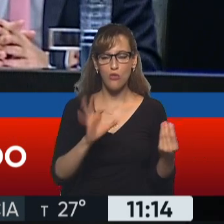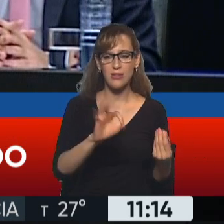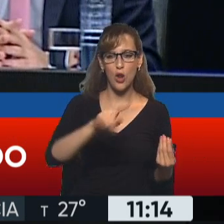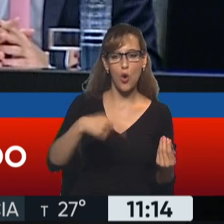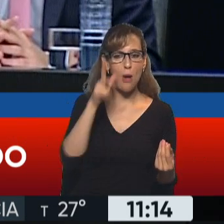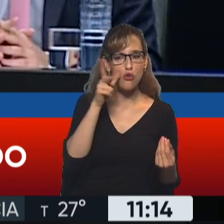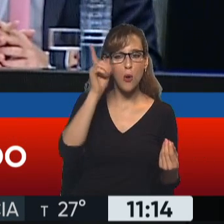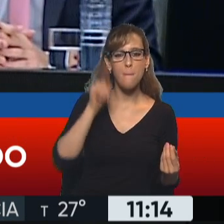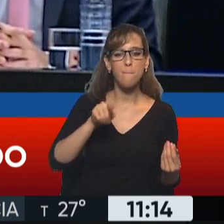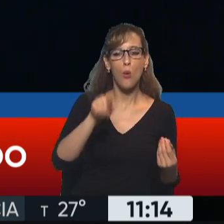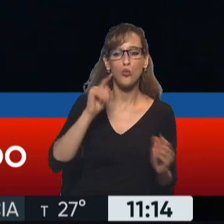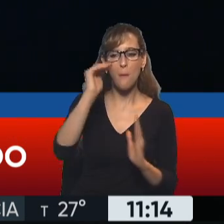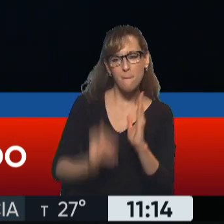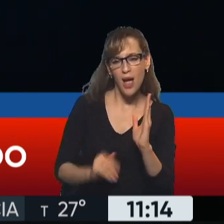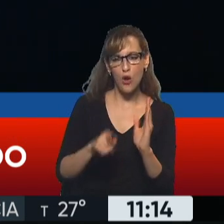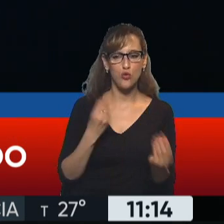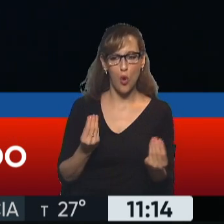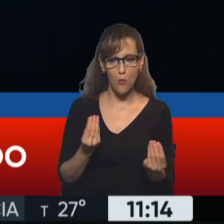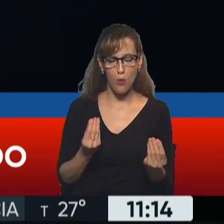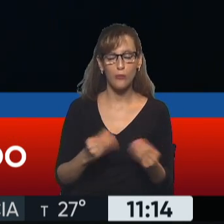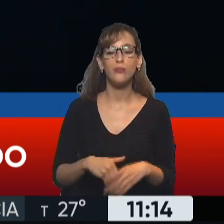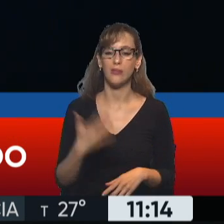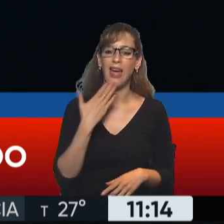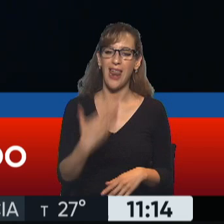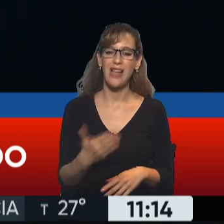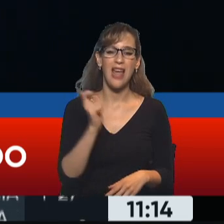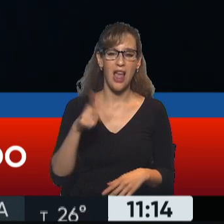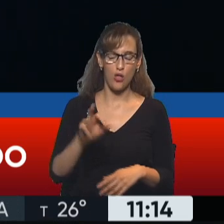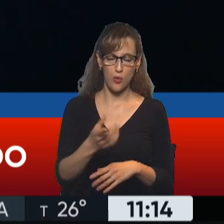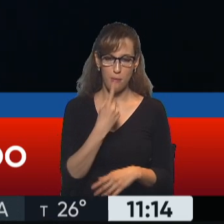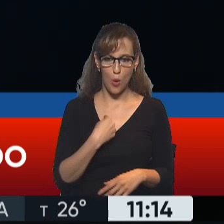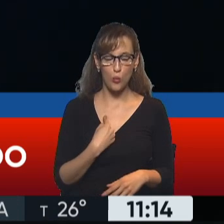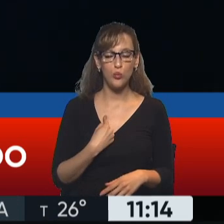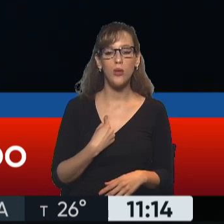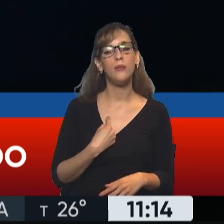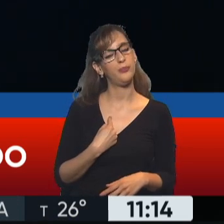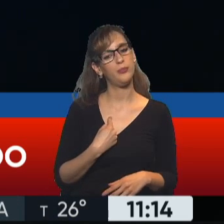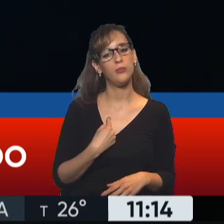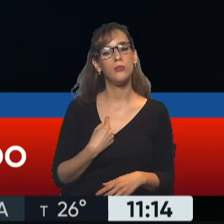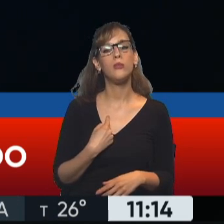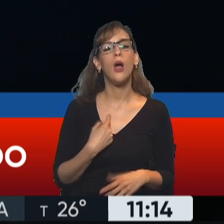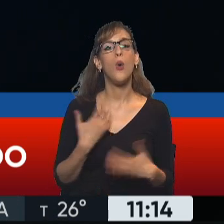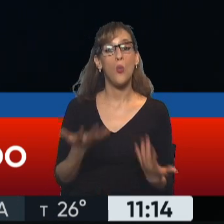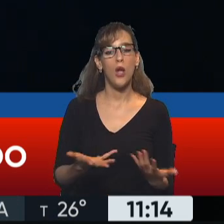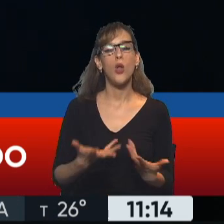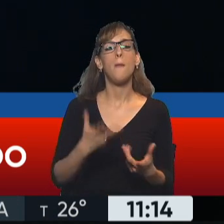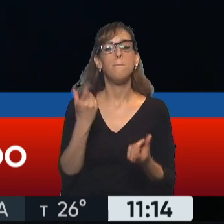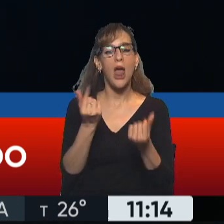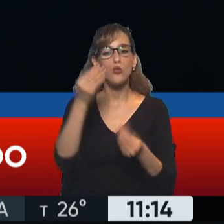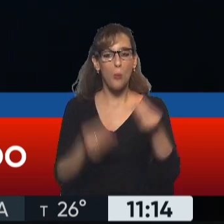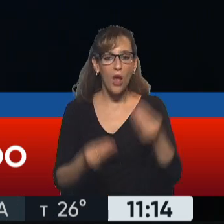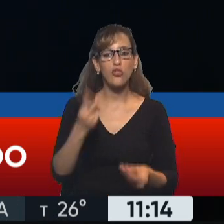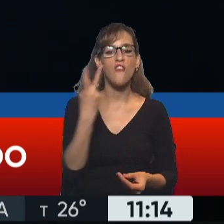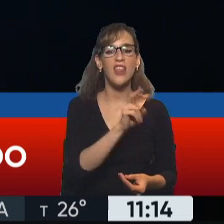respecto a lo que estaba previsto. Gracias, Alejandro, por tu pregunta. Bueno, cuando el presupuesto del año 2022